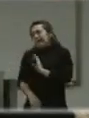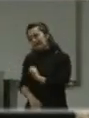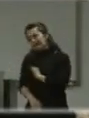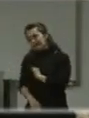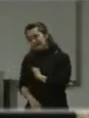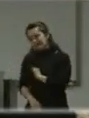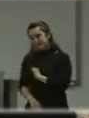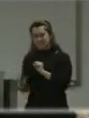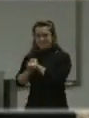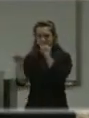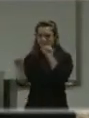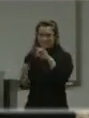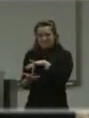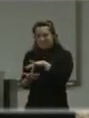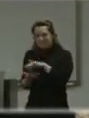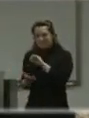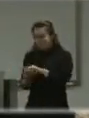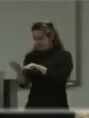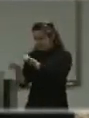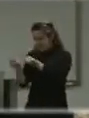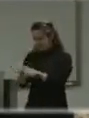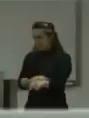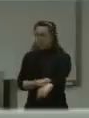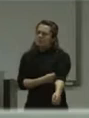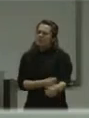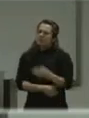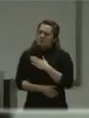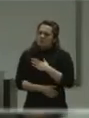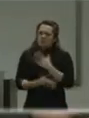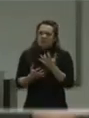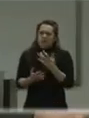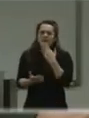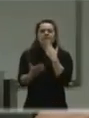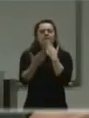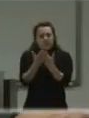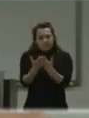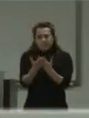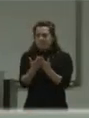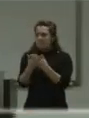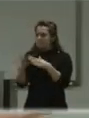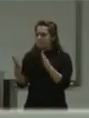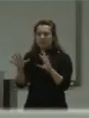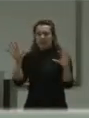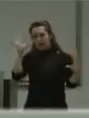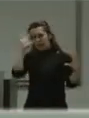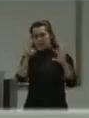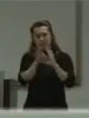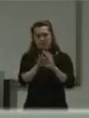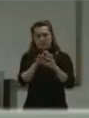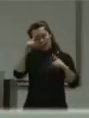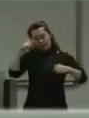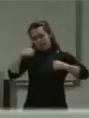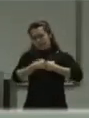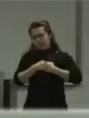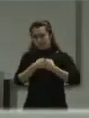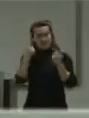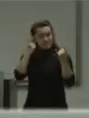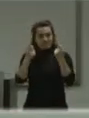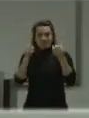el grupo de la mañana Yo quiero hacer dar un agradecimiento público a la alianza estratégica que generó este trabajo